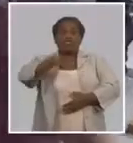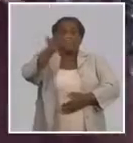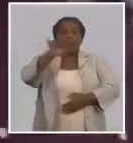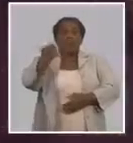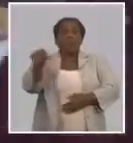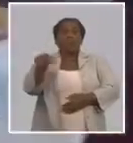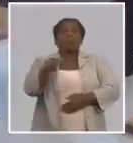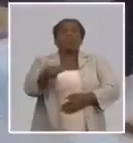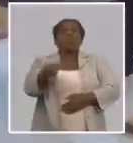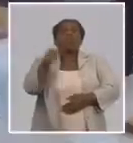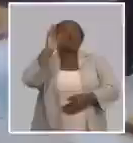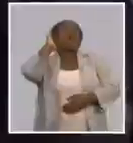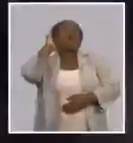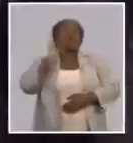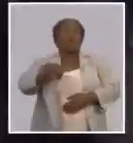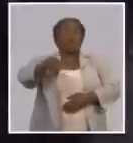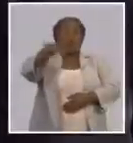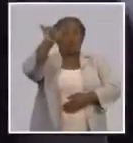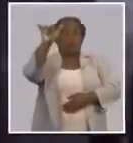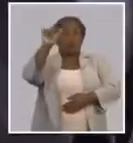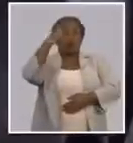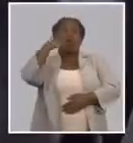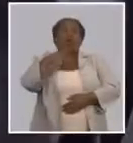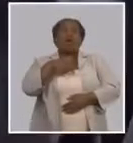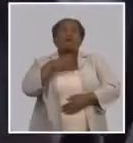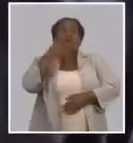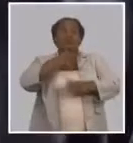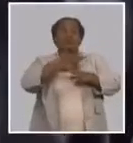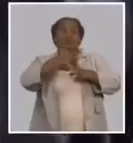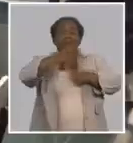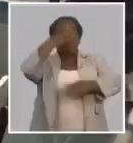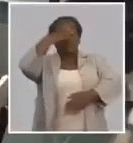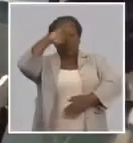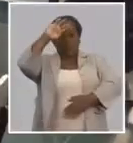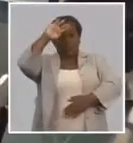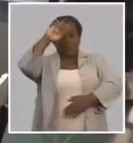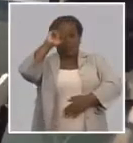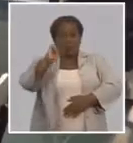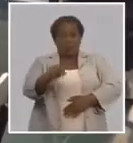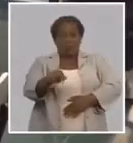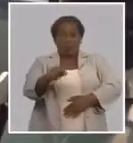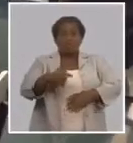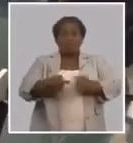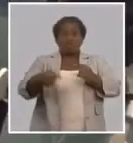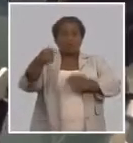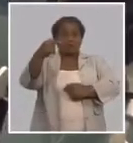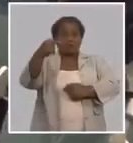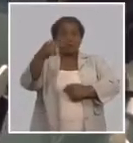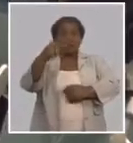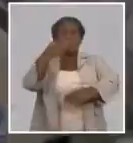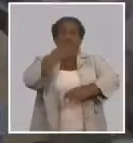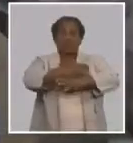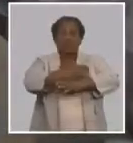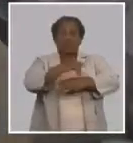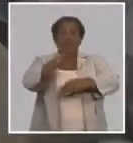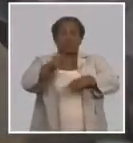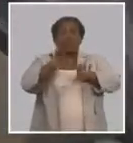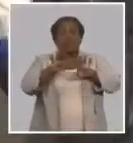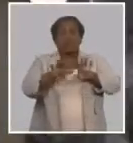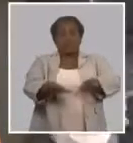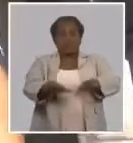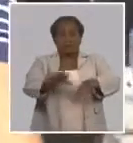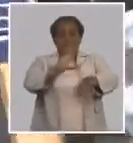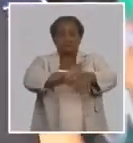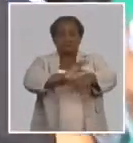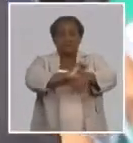de ómnibus y el aeropuerto internacional antonio maceo de santiago de cuba constituyen las primeras barreras de contención para evitar que el